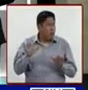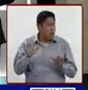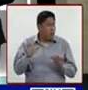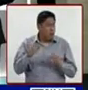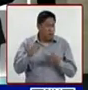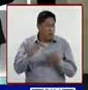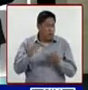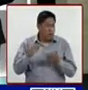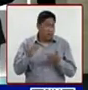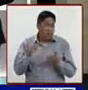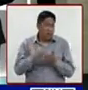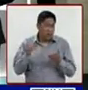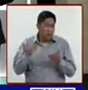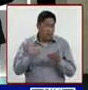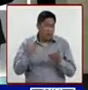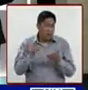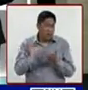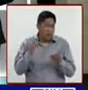juzgado, Donato?